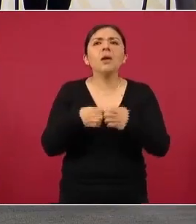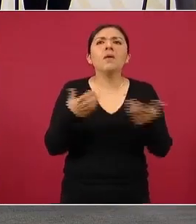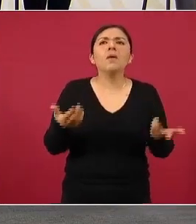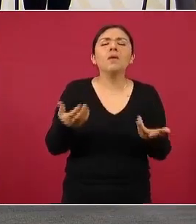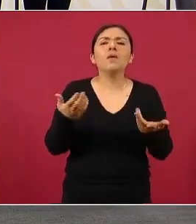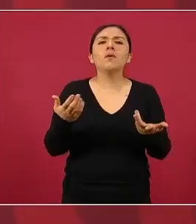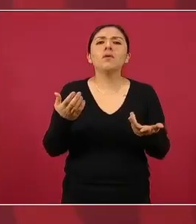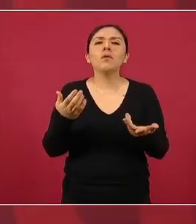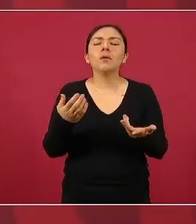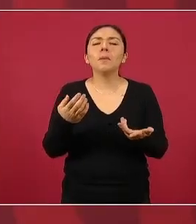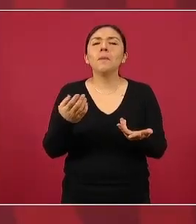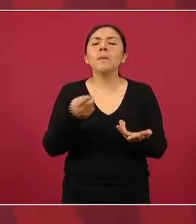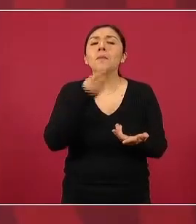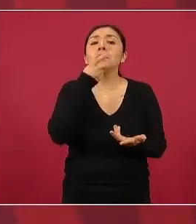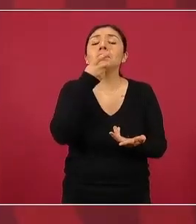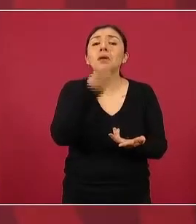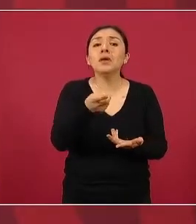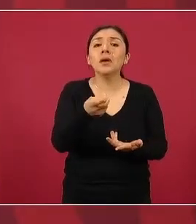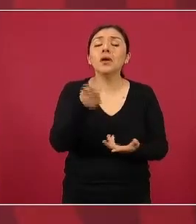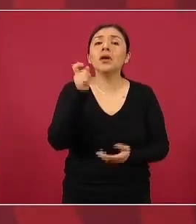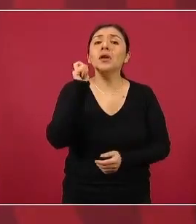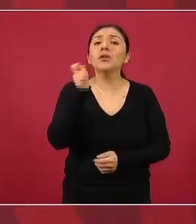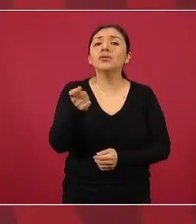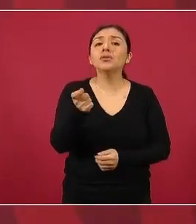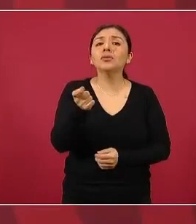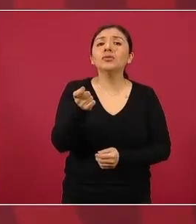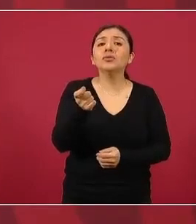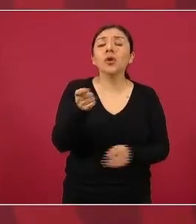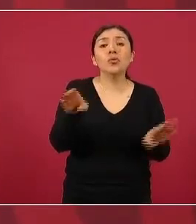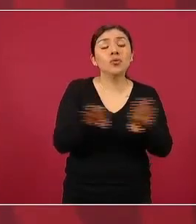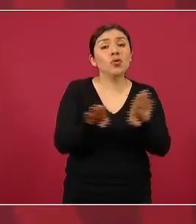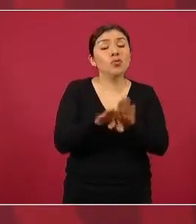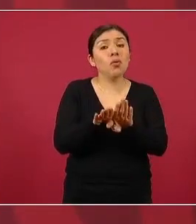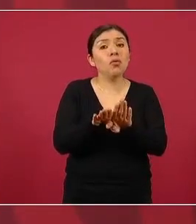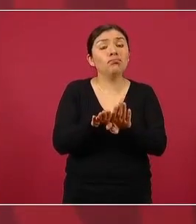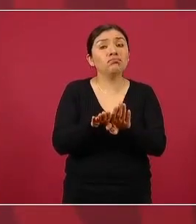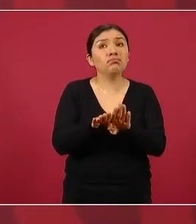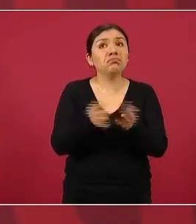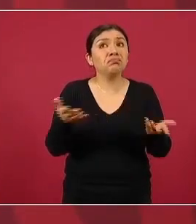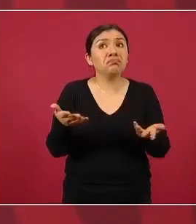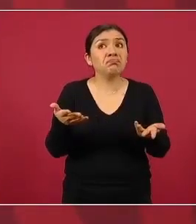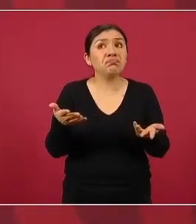con el hecho de que todas las empresas